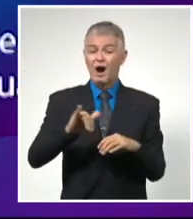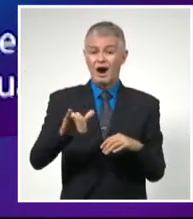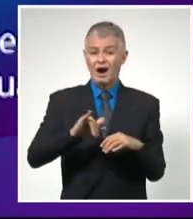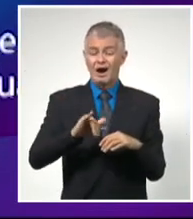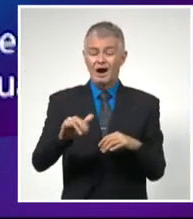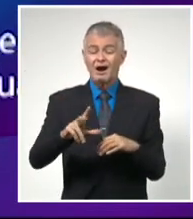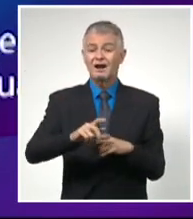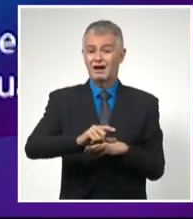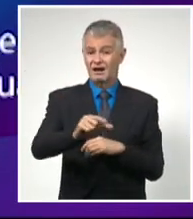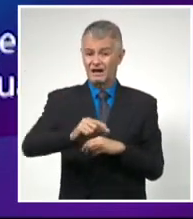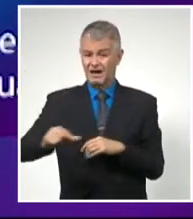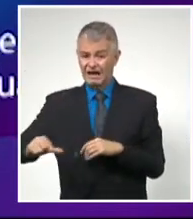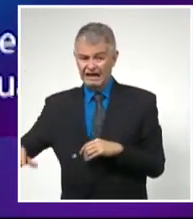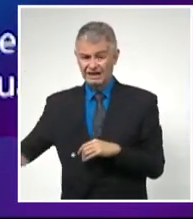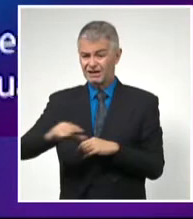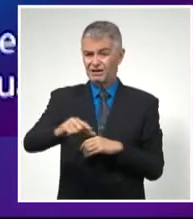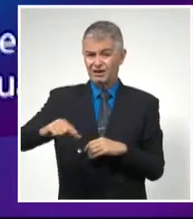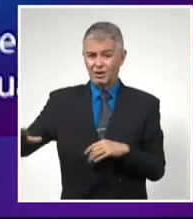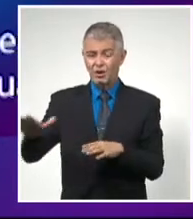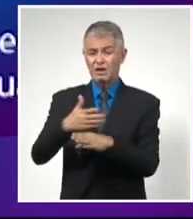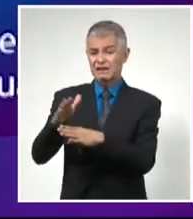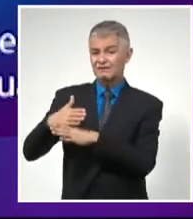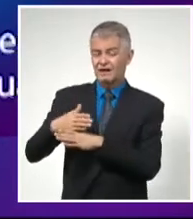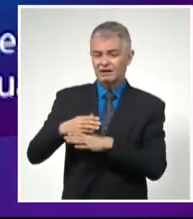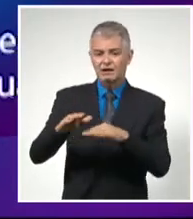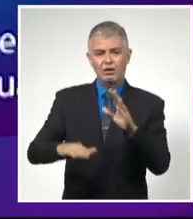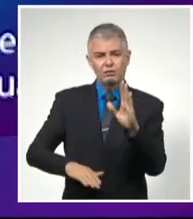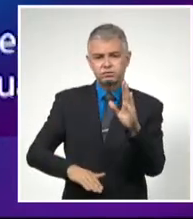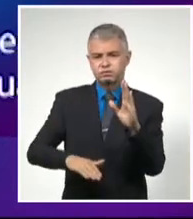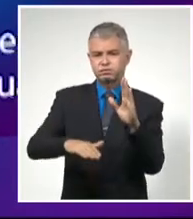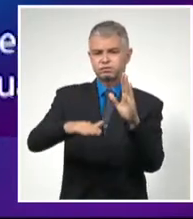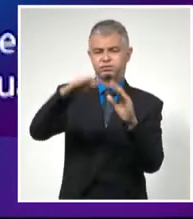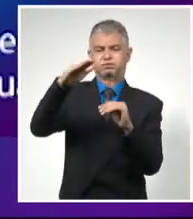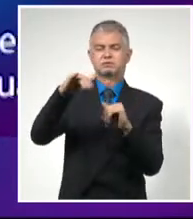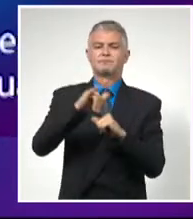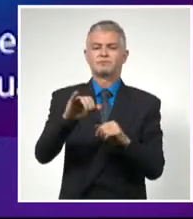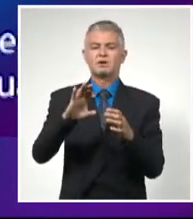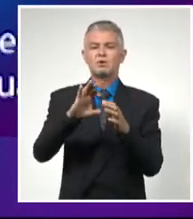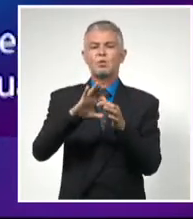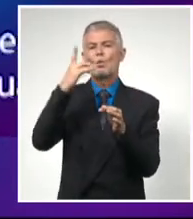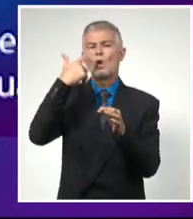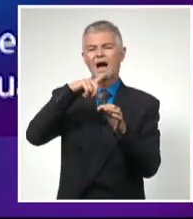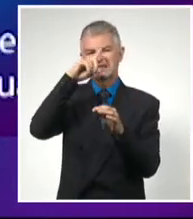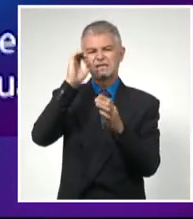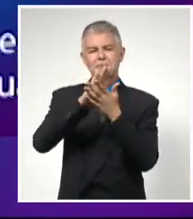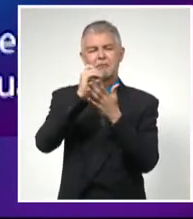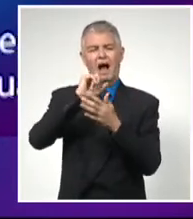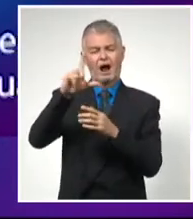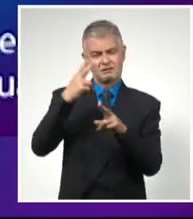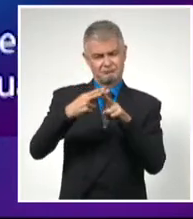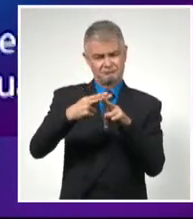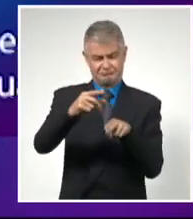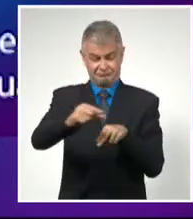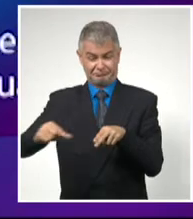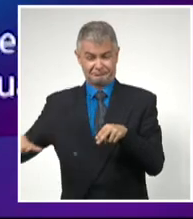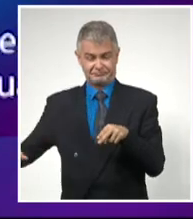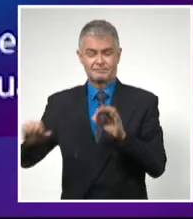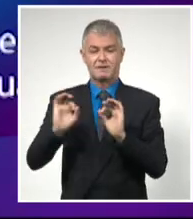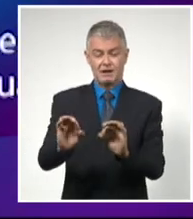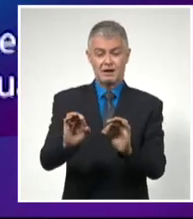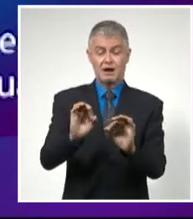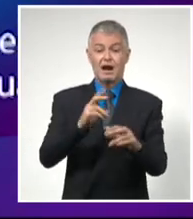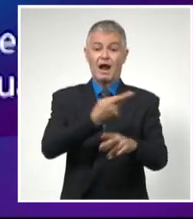rápida de los afluentes del río Cuyaguateje, sobre todo del río Guasimal. Ya toda la protección de la población